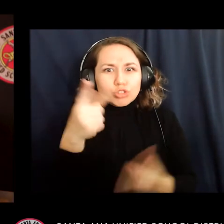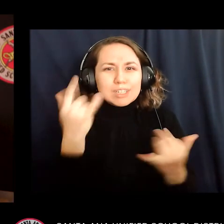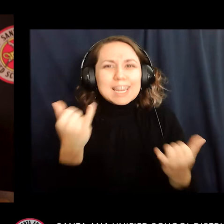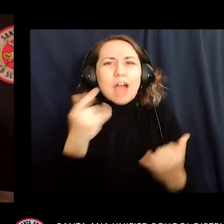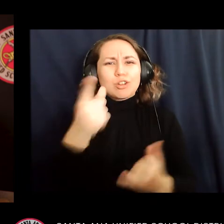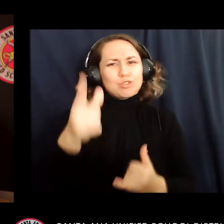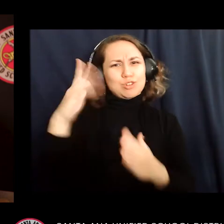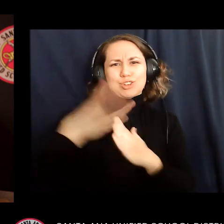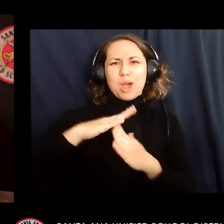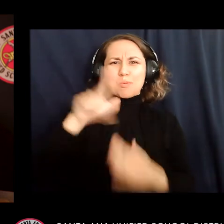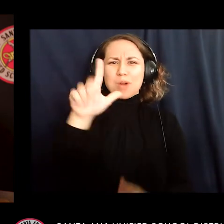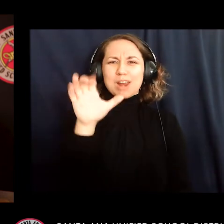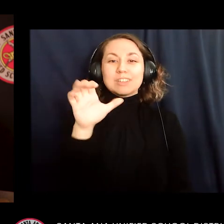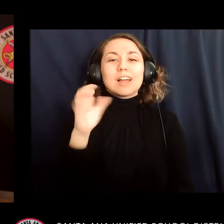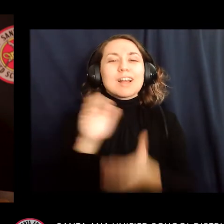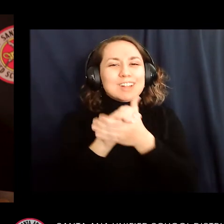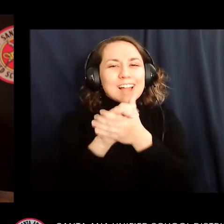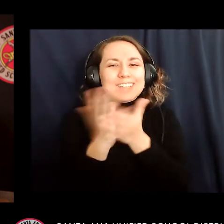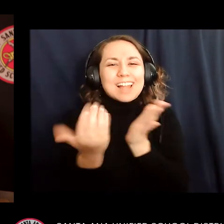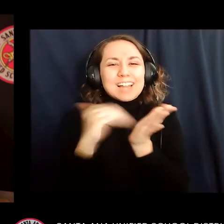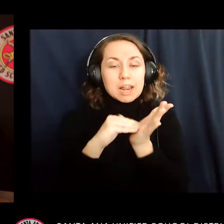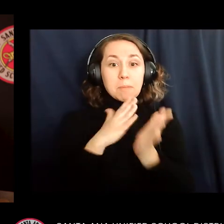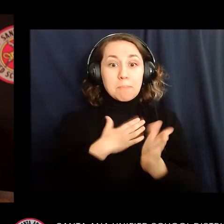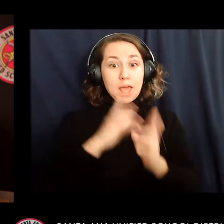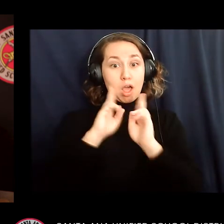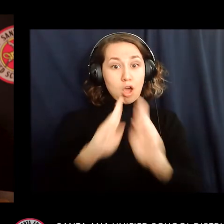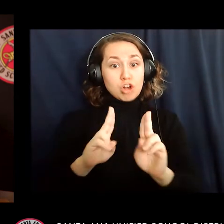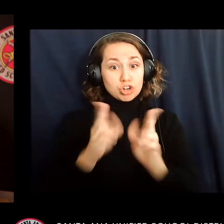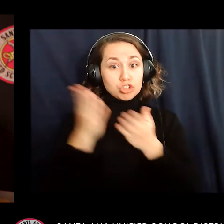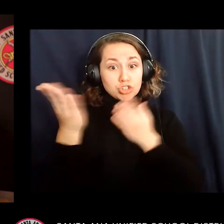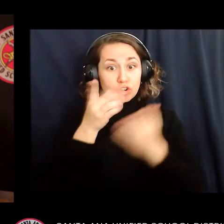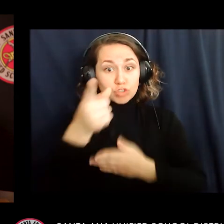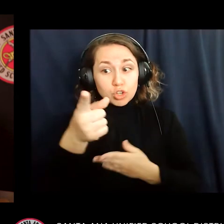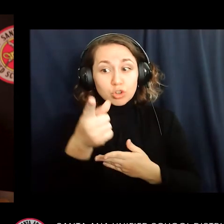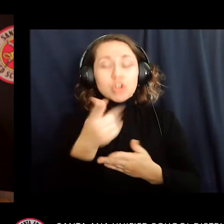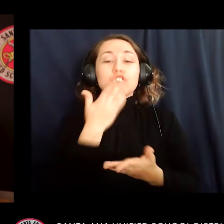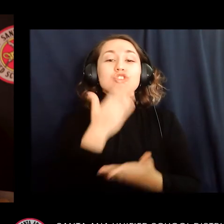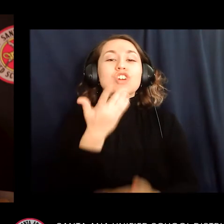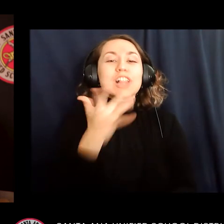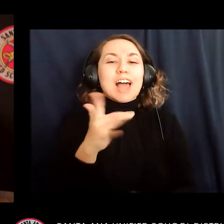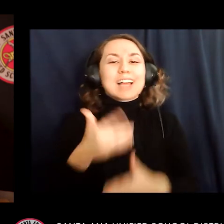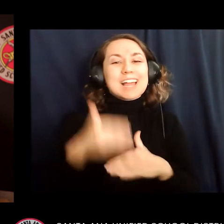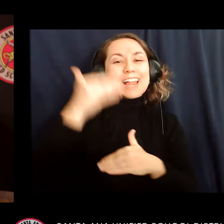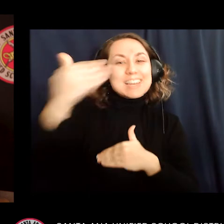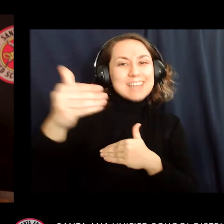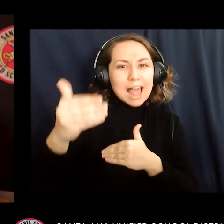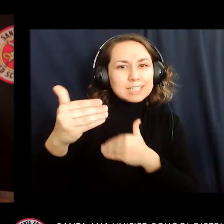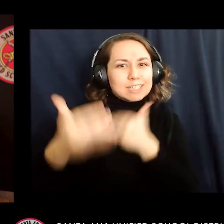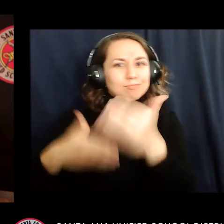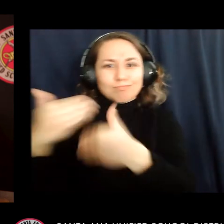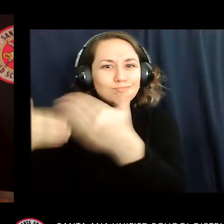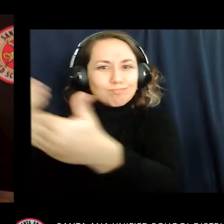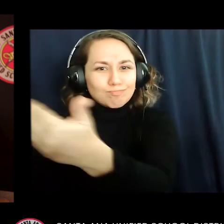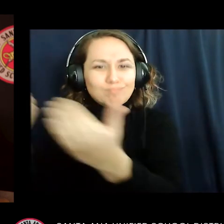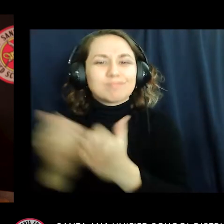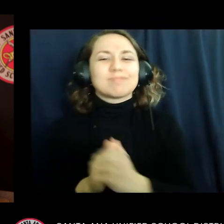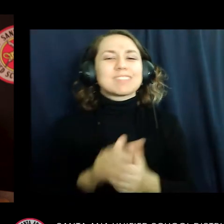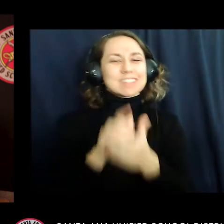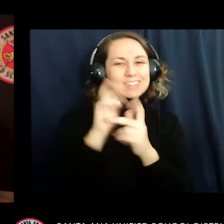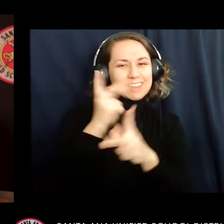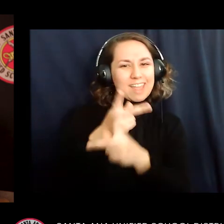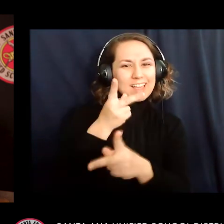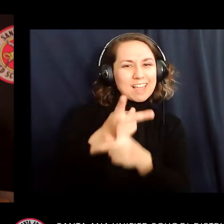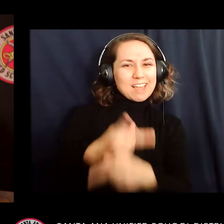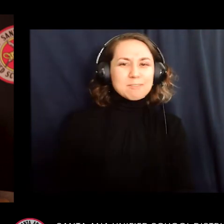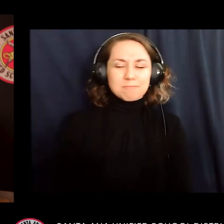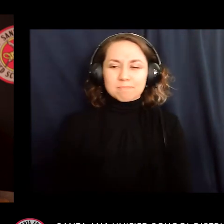Ana. Felicidades. Estamos orgullosos de ustedes. Congratulations again. It's my honor to serve you. And thank you. And good luck on your